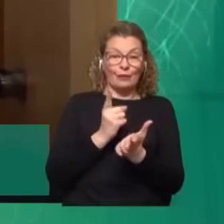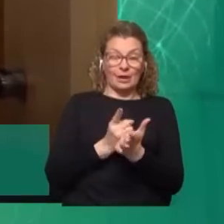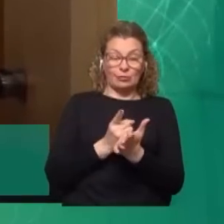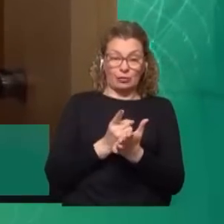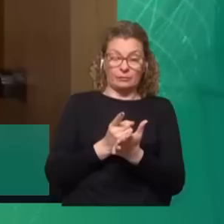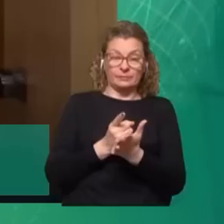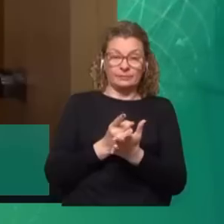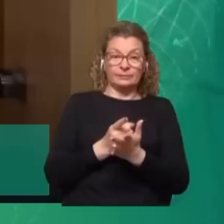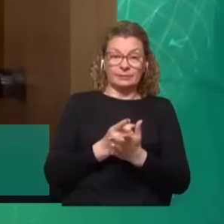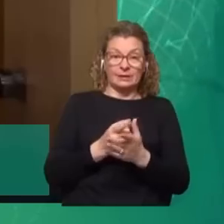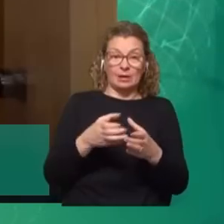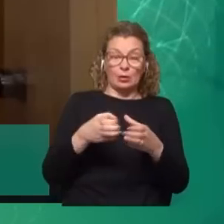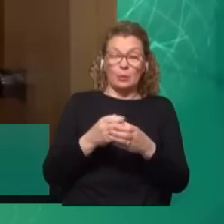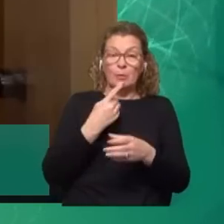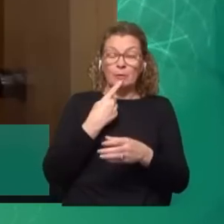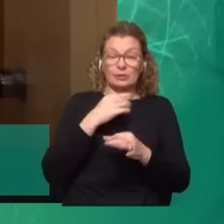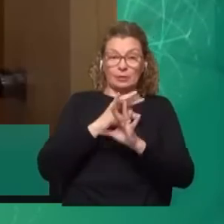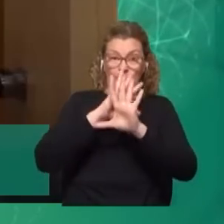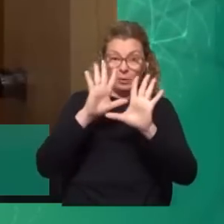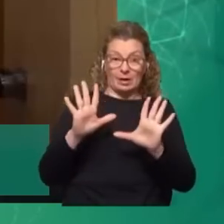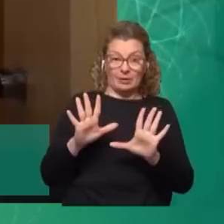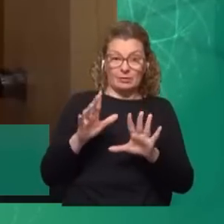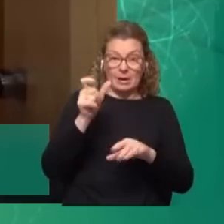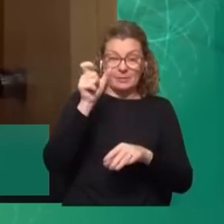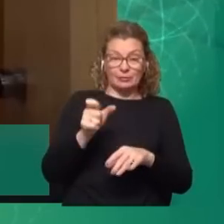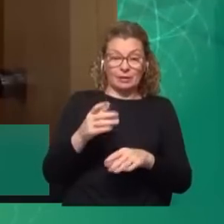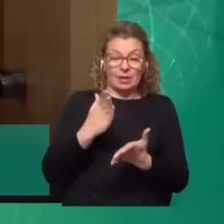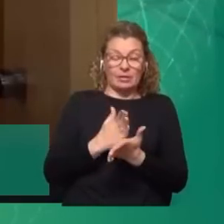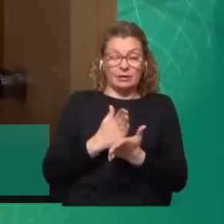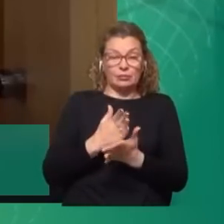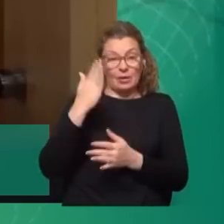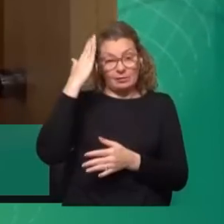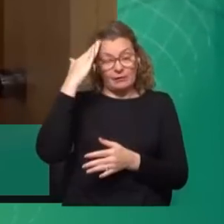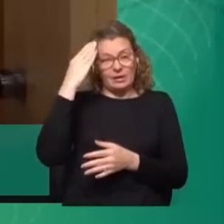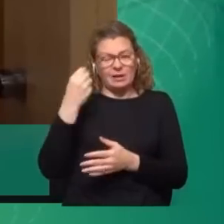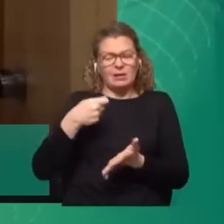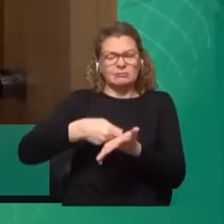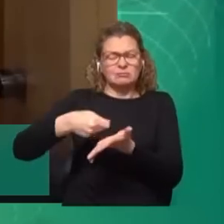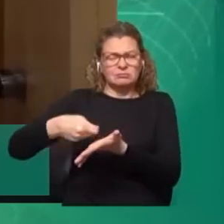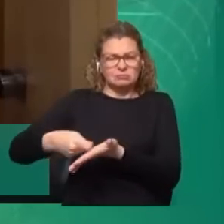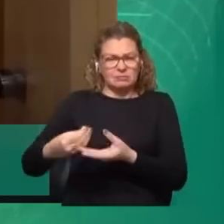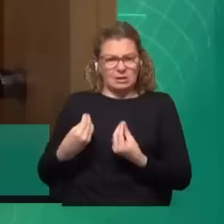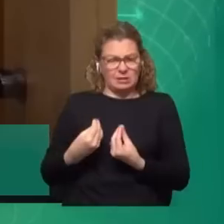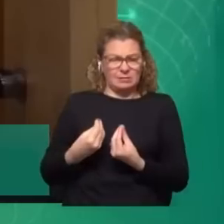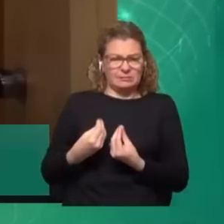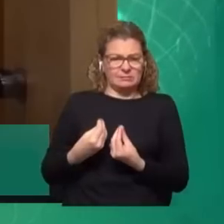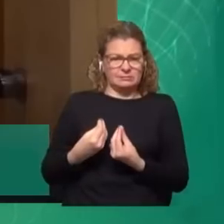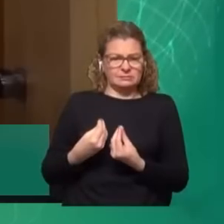el espectro político de ser transparentes y la gente tiene derecho a saber en qué se gasta